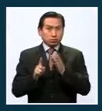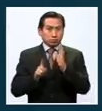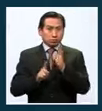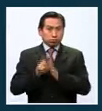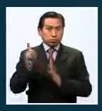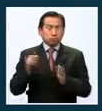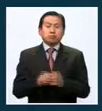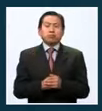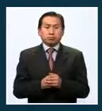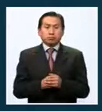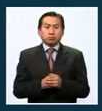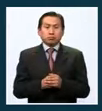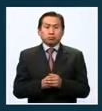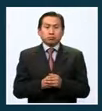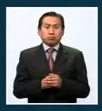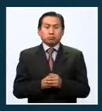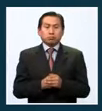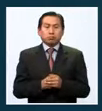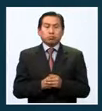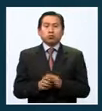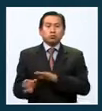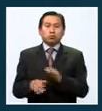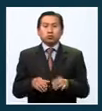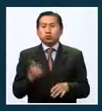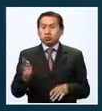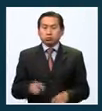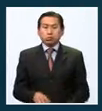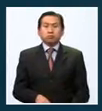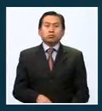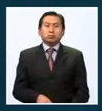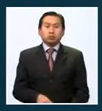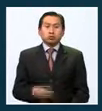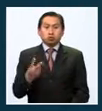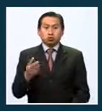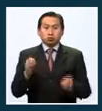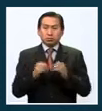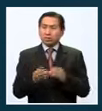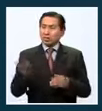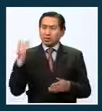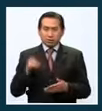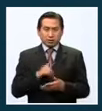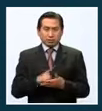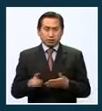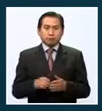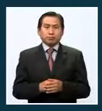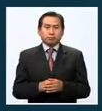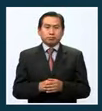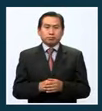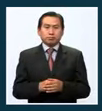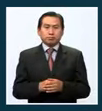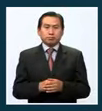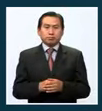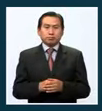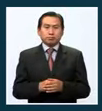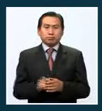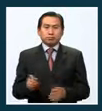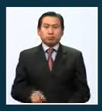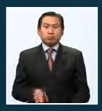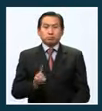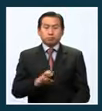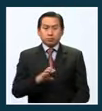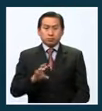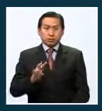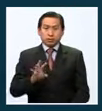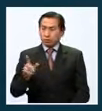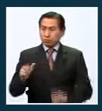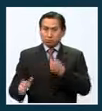tienen alto riesgo de contagio de COVID-19, dos más que hace una semana. Se tiene una cantidad de 175